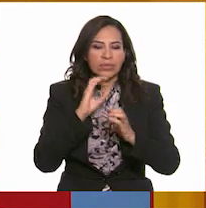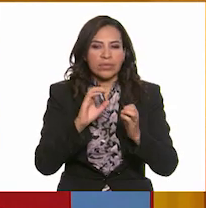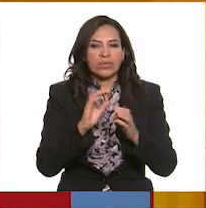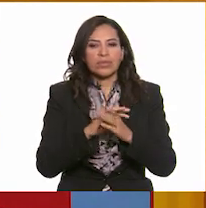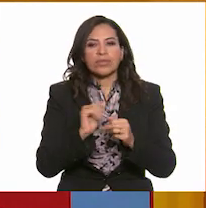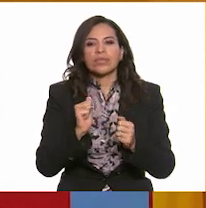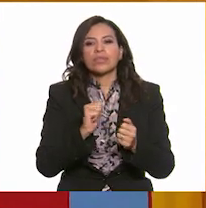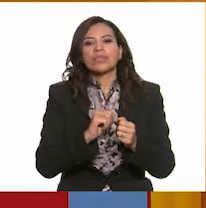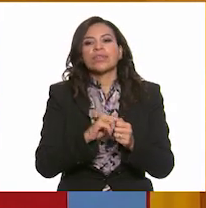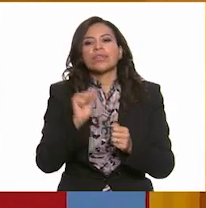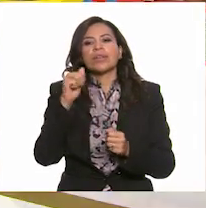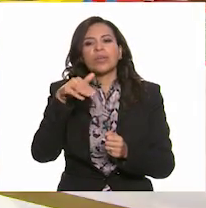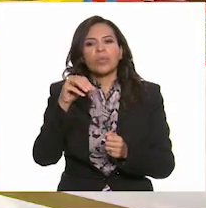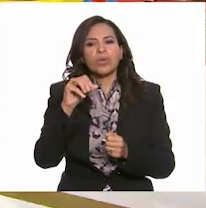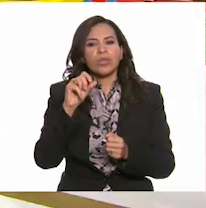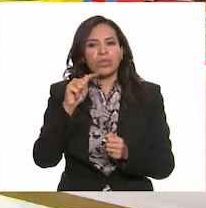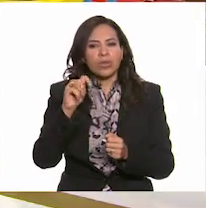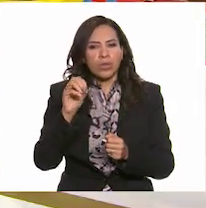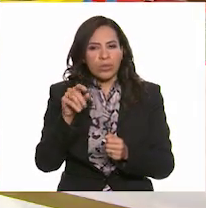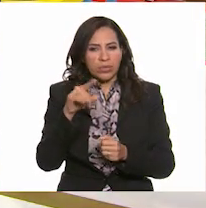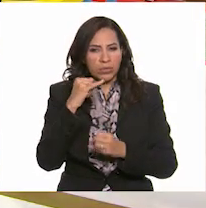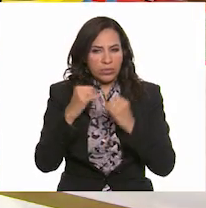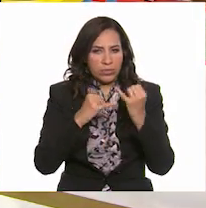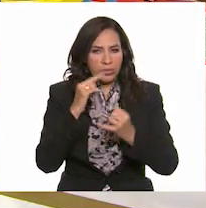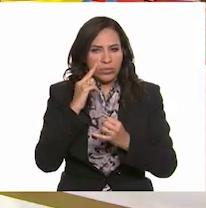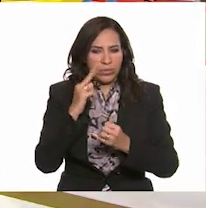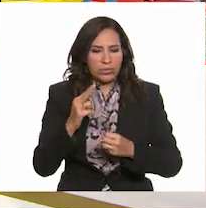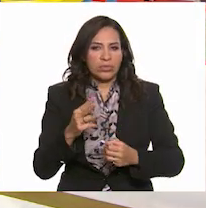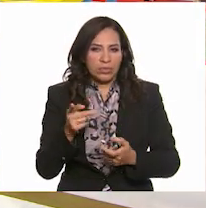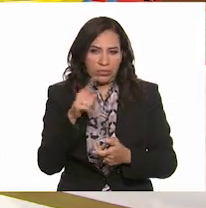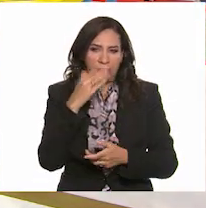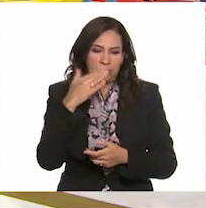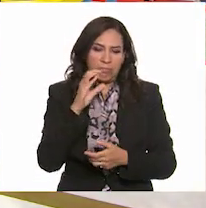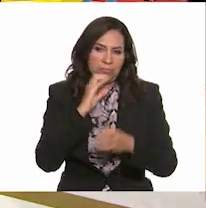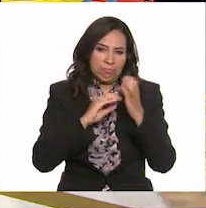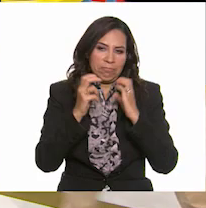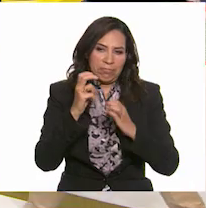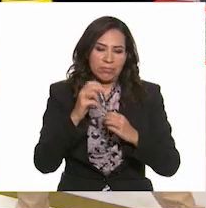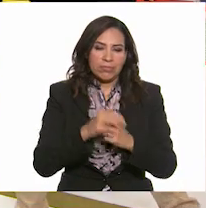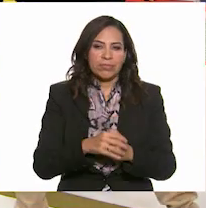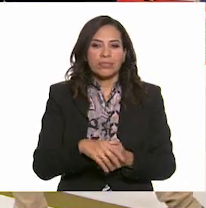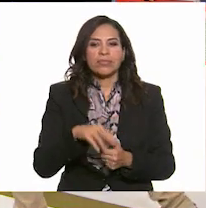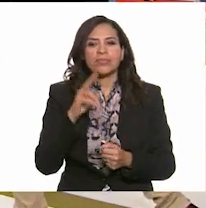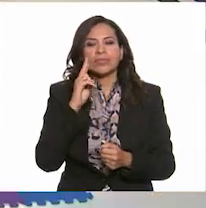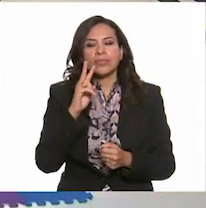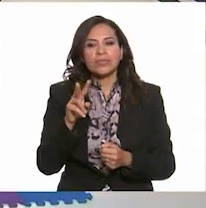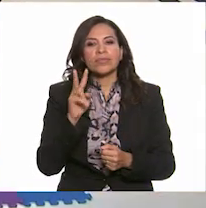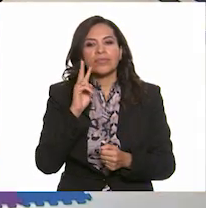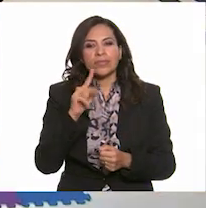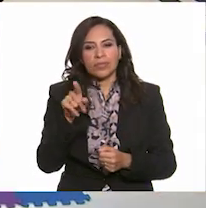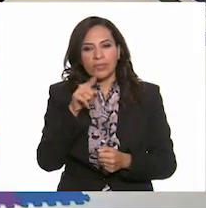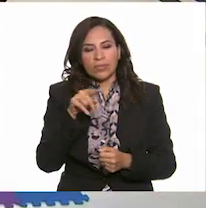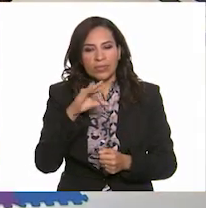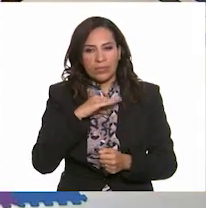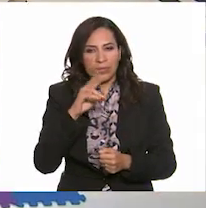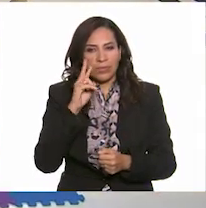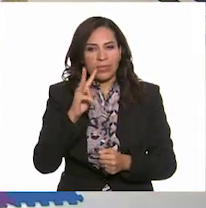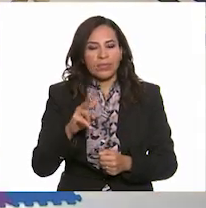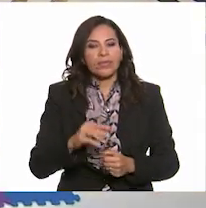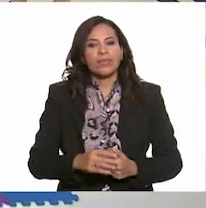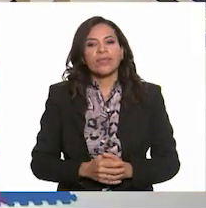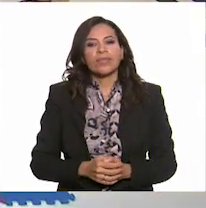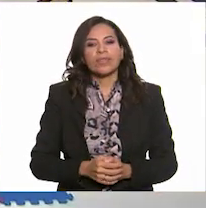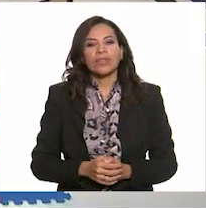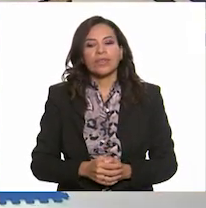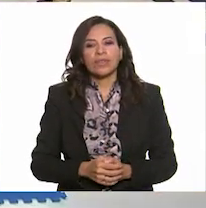Amo a To, el juego del Amo a To. ¿Sí lo, ¿sí lo han escuchado? Sí, sí, claro sí. Que sí. Tú te pones una... Ponte, pónganse, por favor, ustedes dos ahí. Ajá.